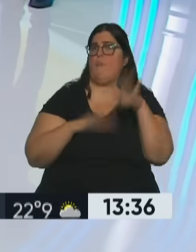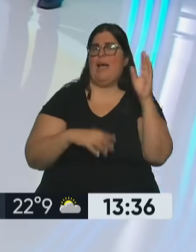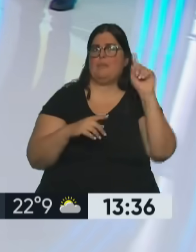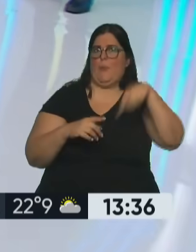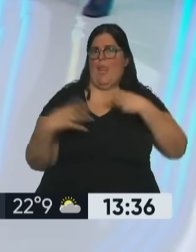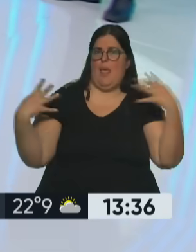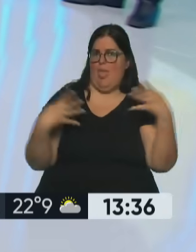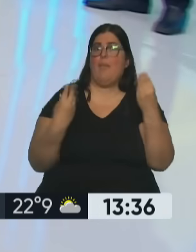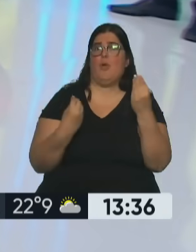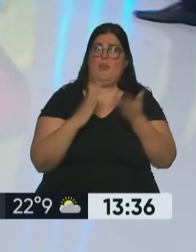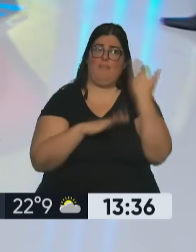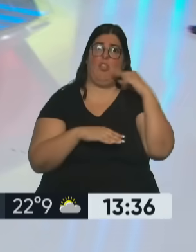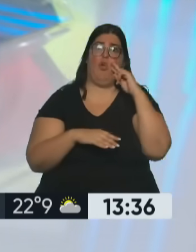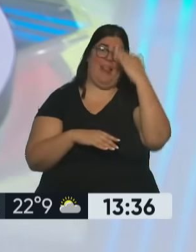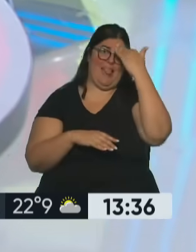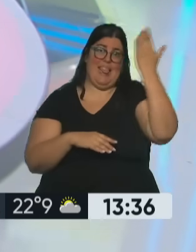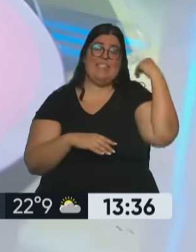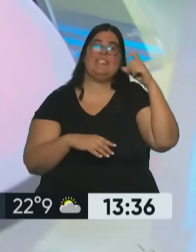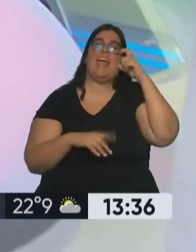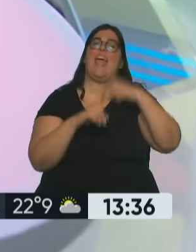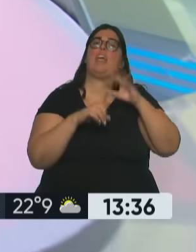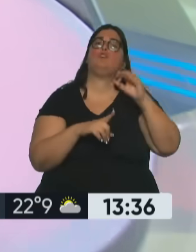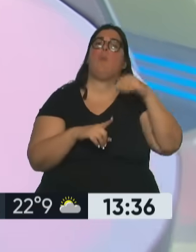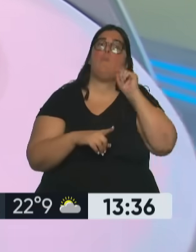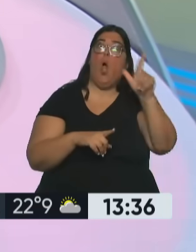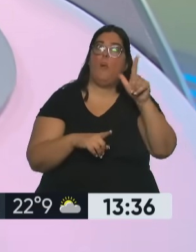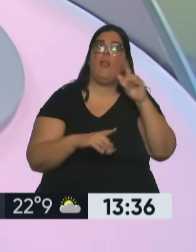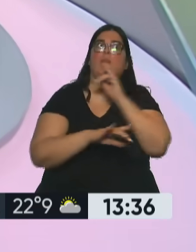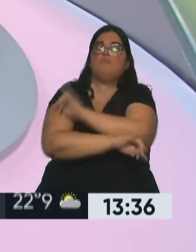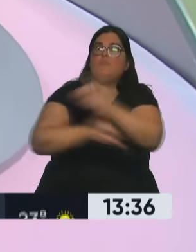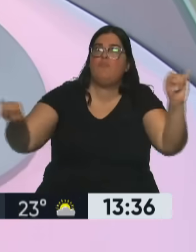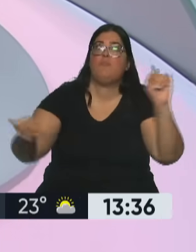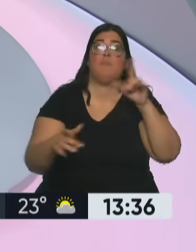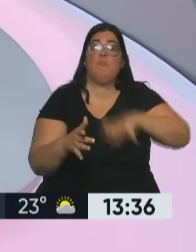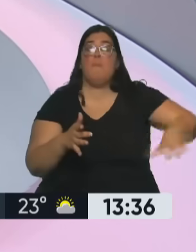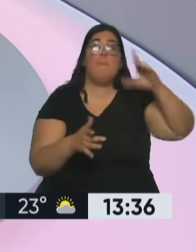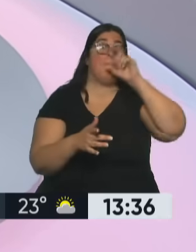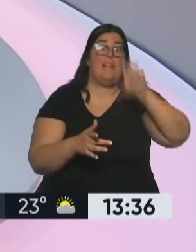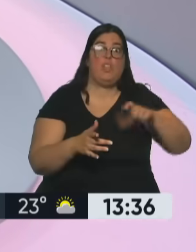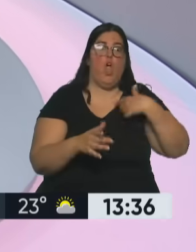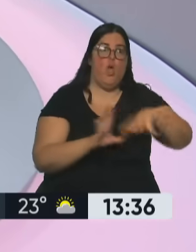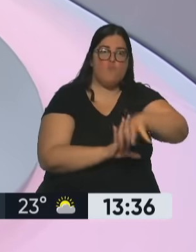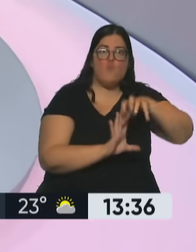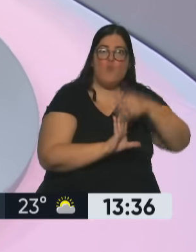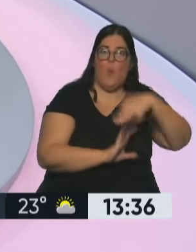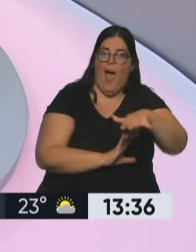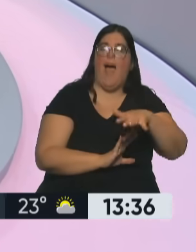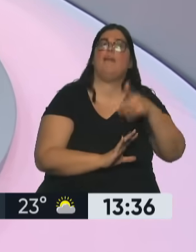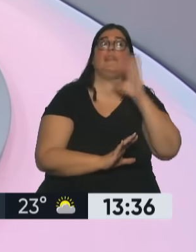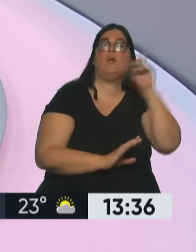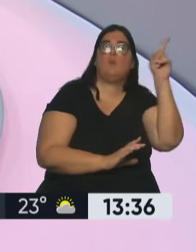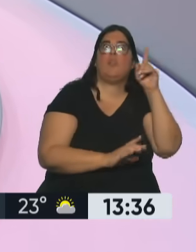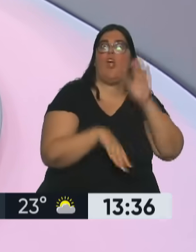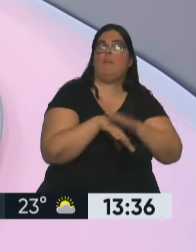fue que en el 2015 ExxonMobil anuncia que va a explotar esta zona y claro, digo, porque la responsabilidad de Estados Unidos